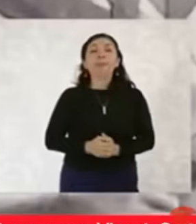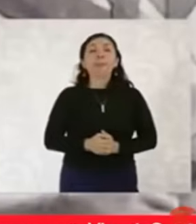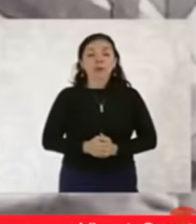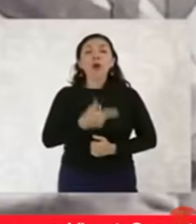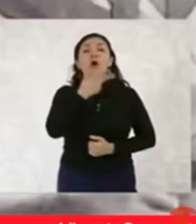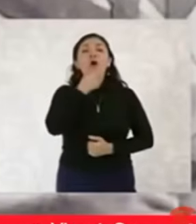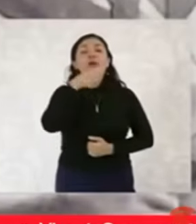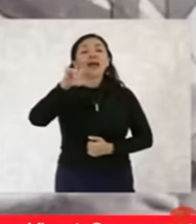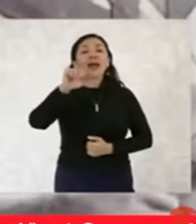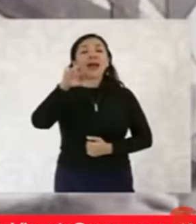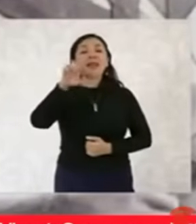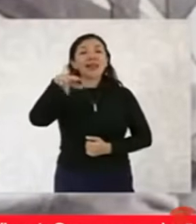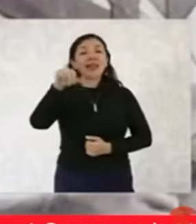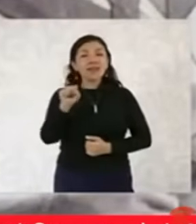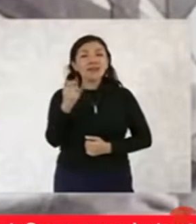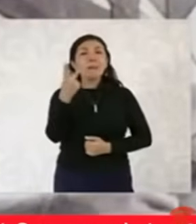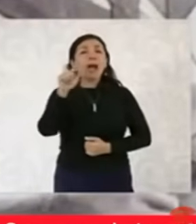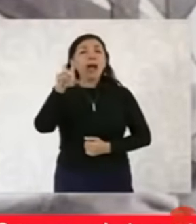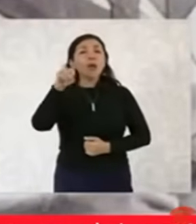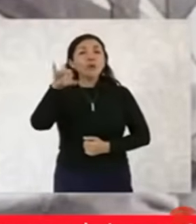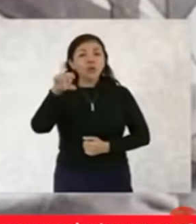Cárdenas Palomino está detenido